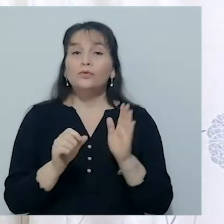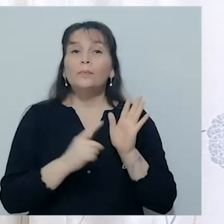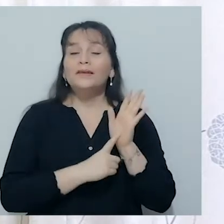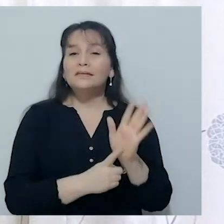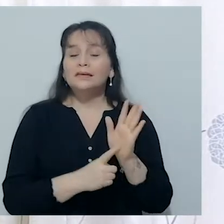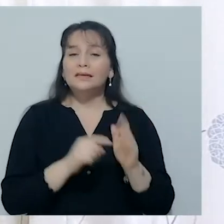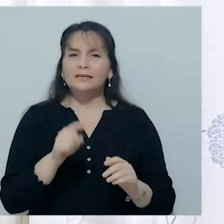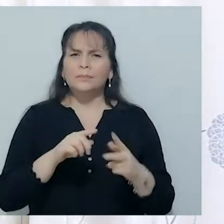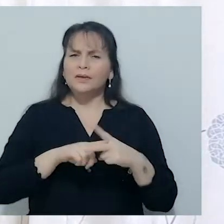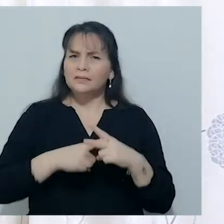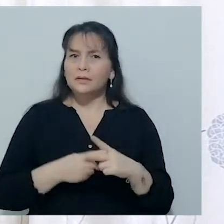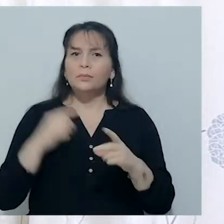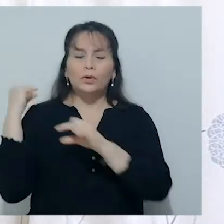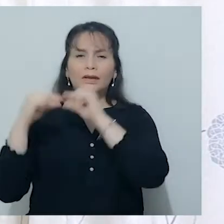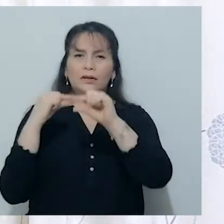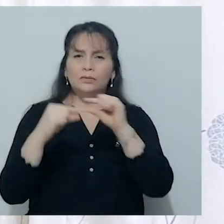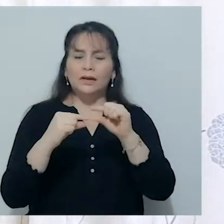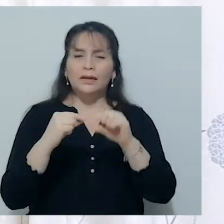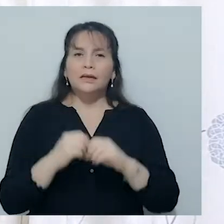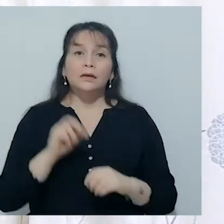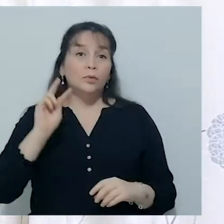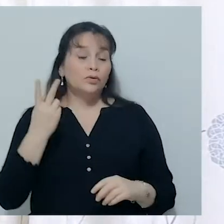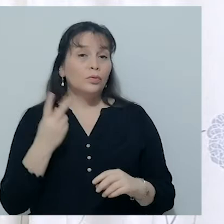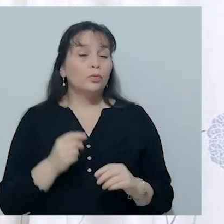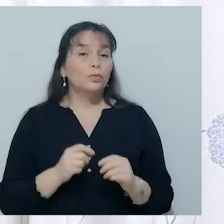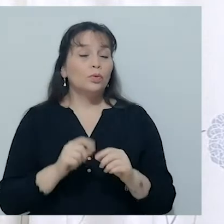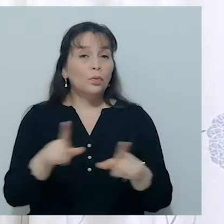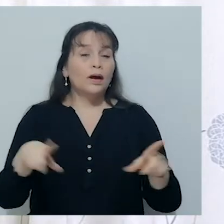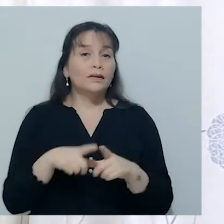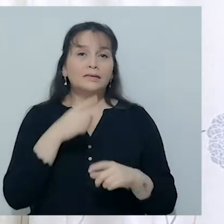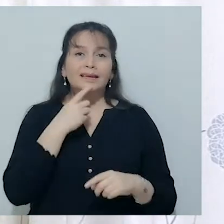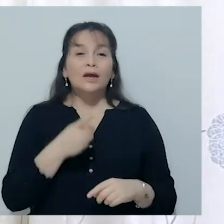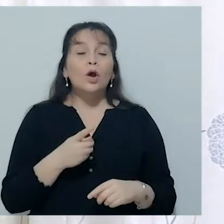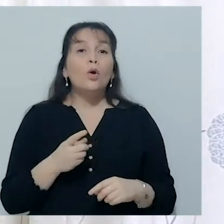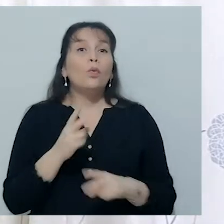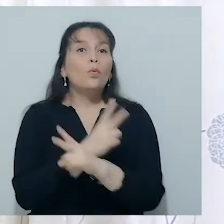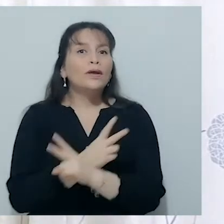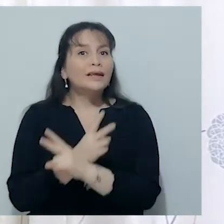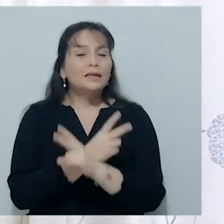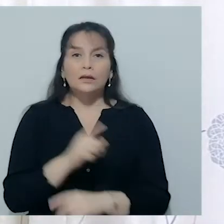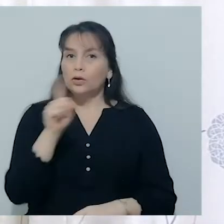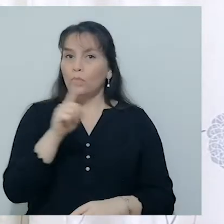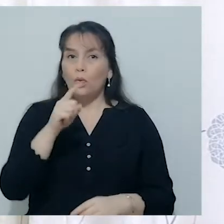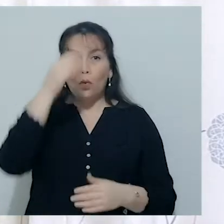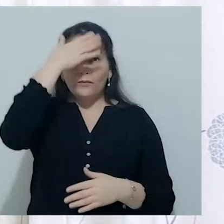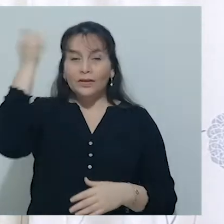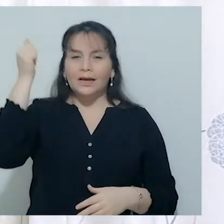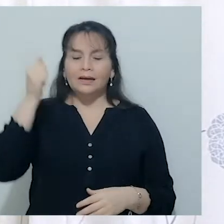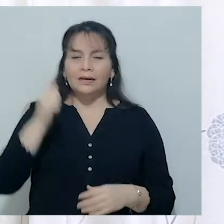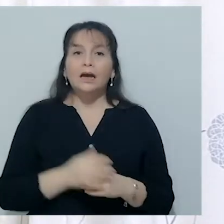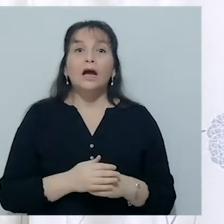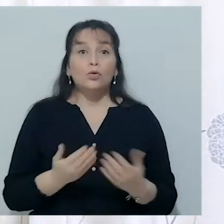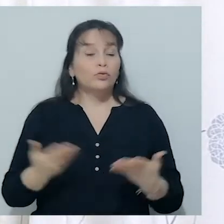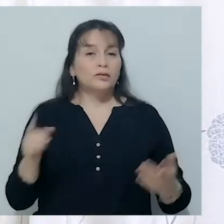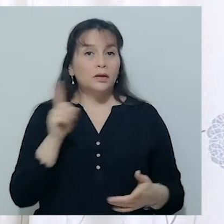principio generacional. Pero en segundo lugar aparece el concepto cuídate de no olvidar. Hay frases que